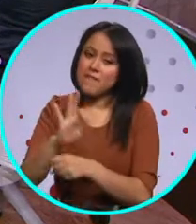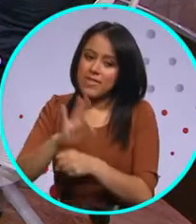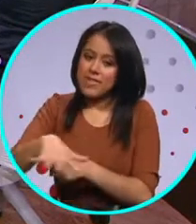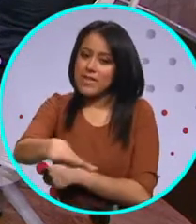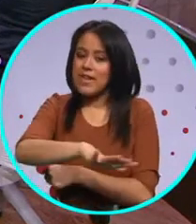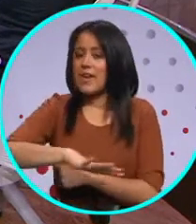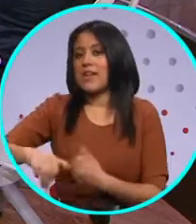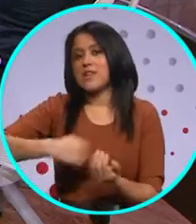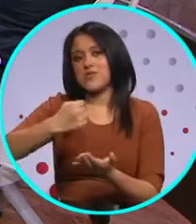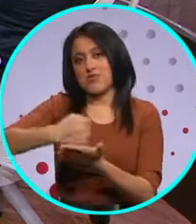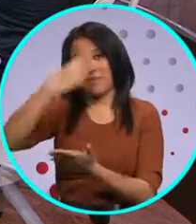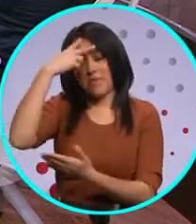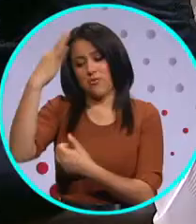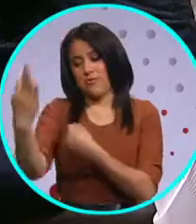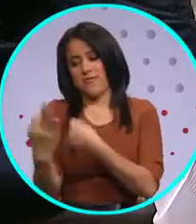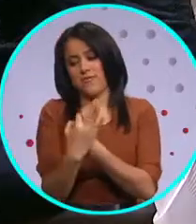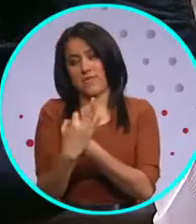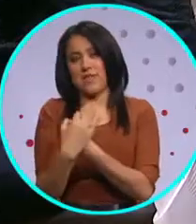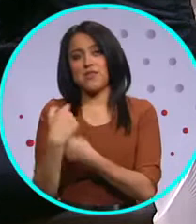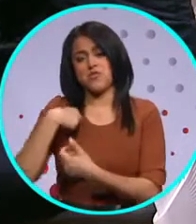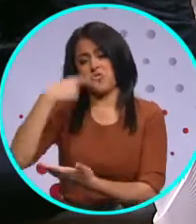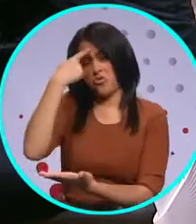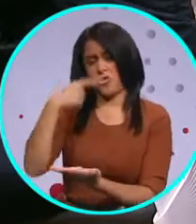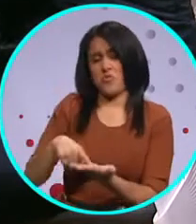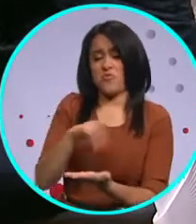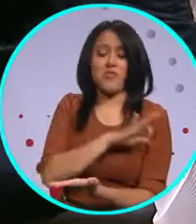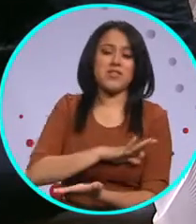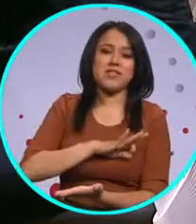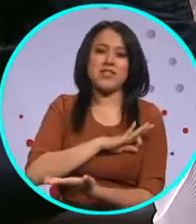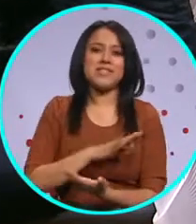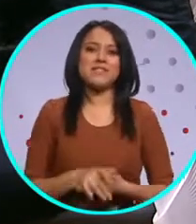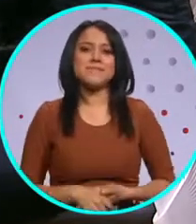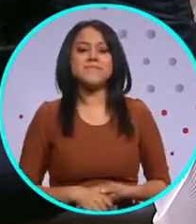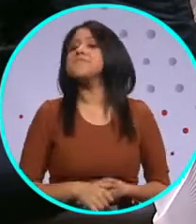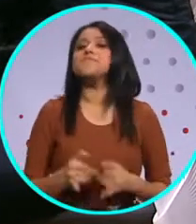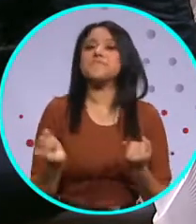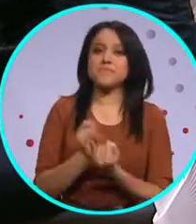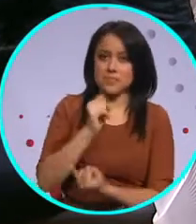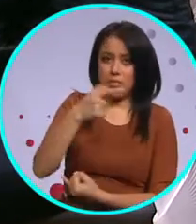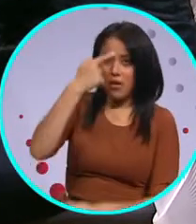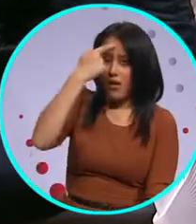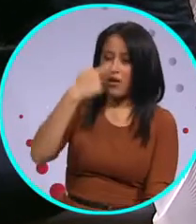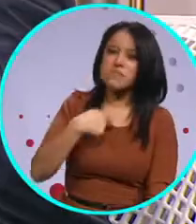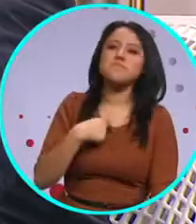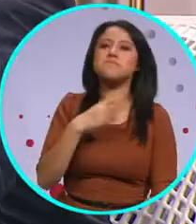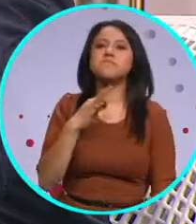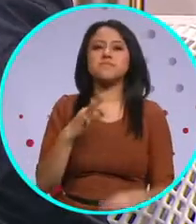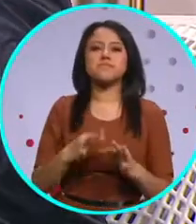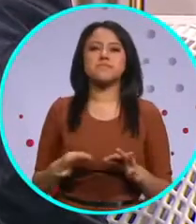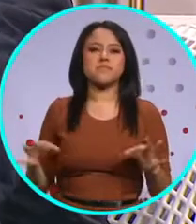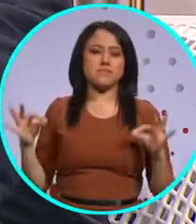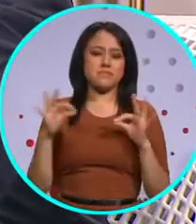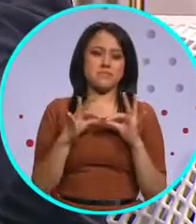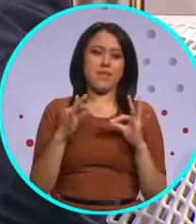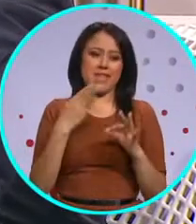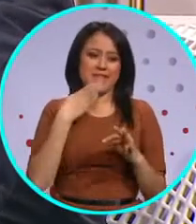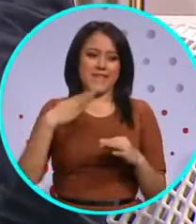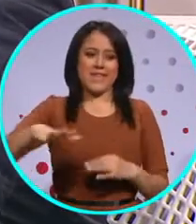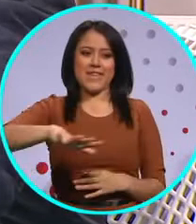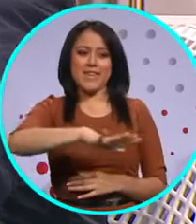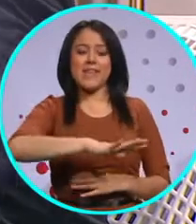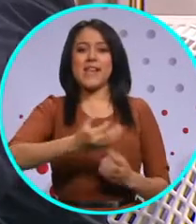seguridad la verdad es que el policía tiene una filosofía especial de generar el bien a las